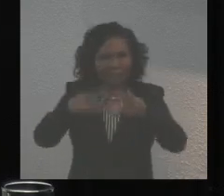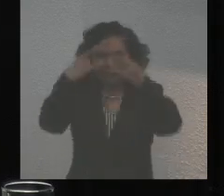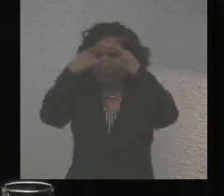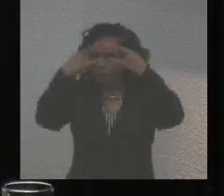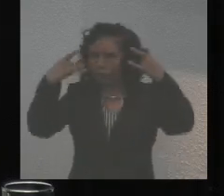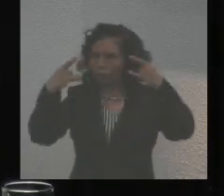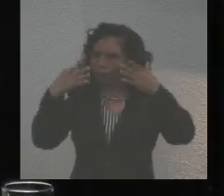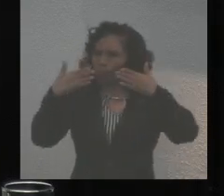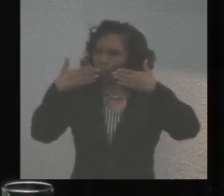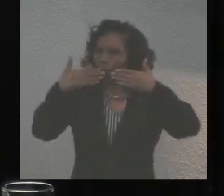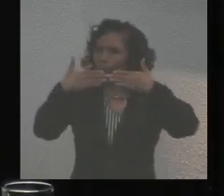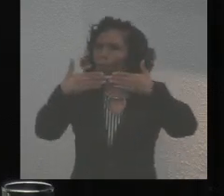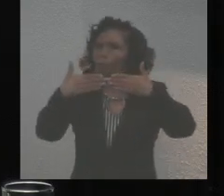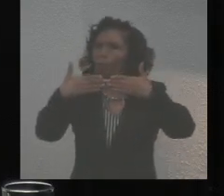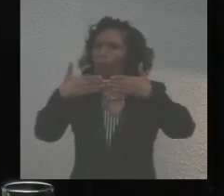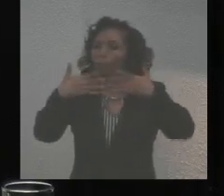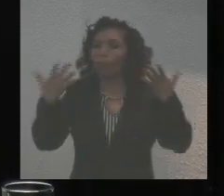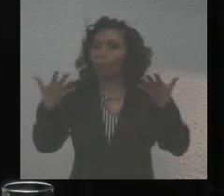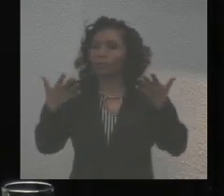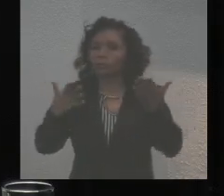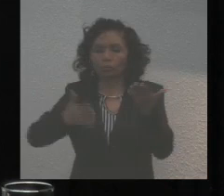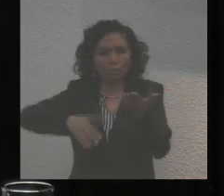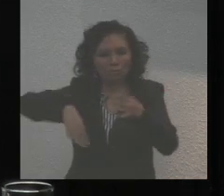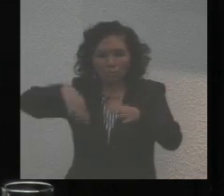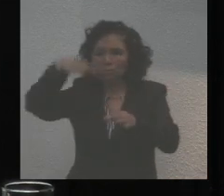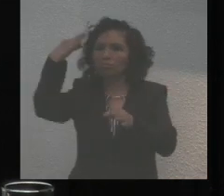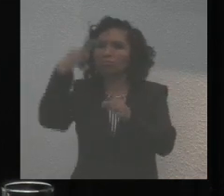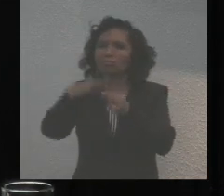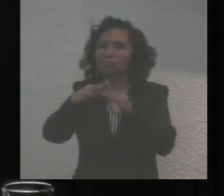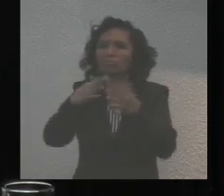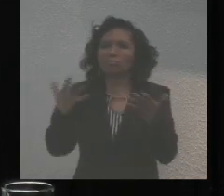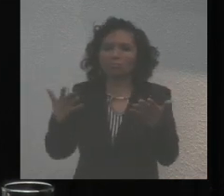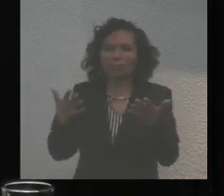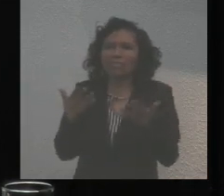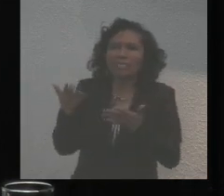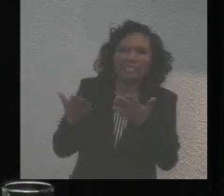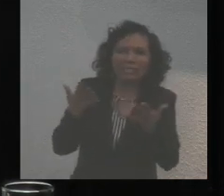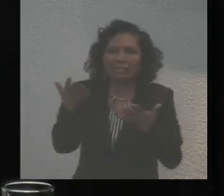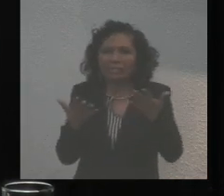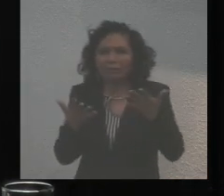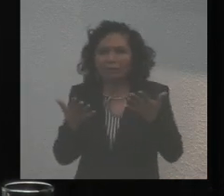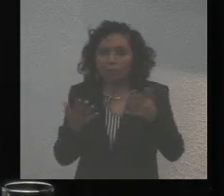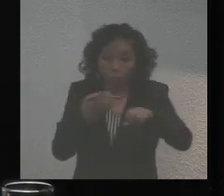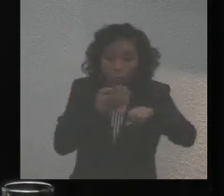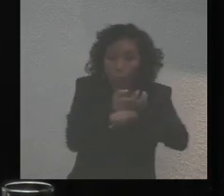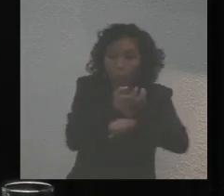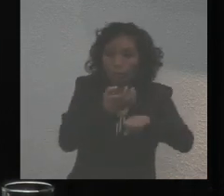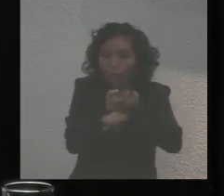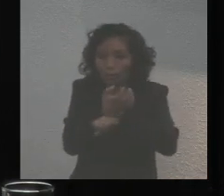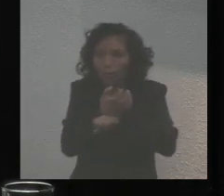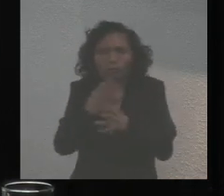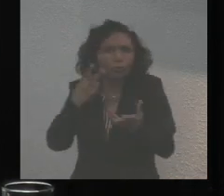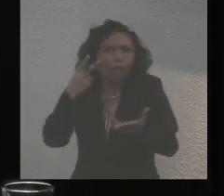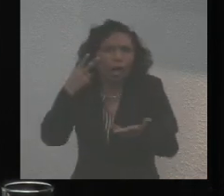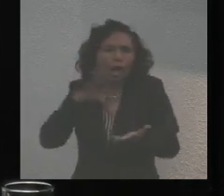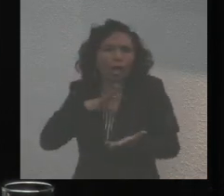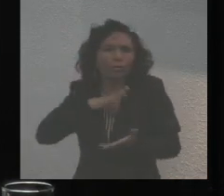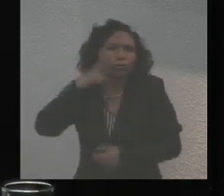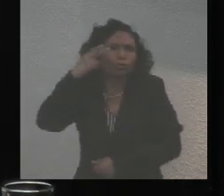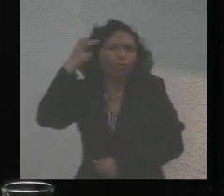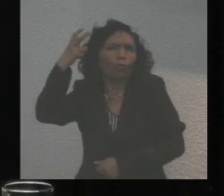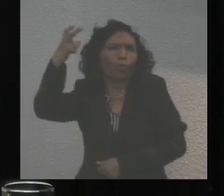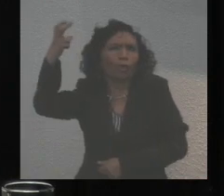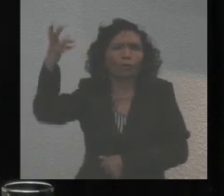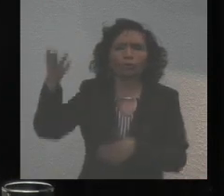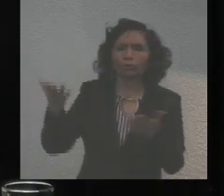historia, un momento en donde debíamos definir si queremos ser un estado en el cual quepan los anhelos, un estado en el